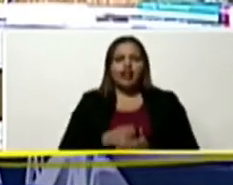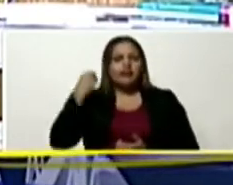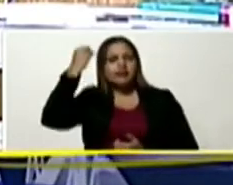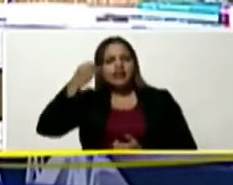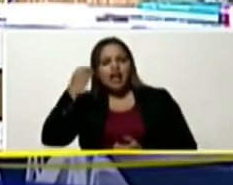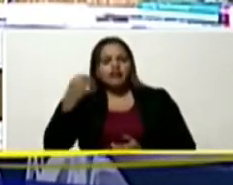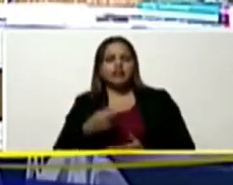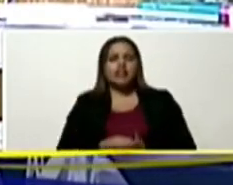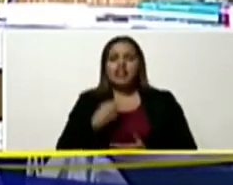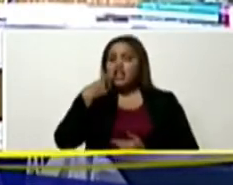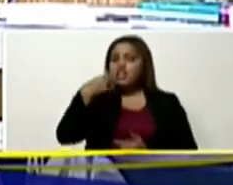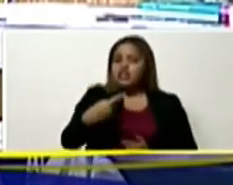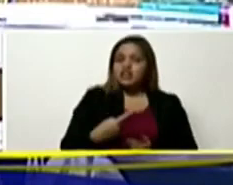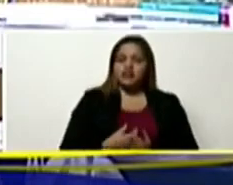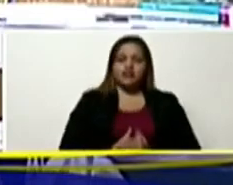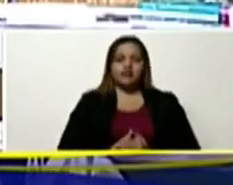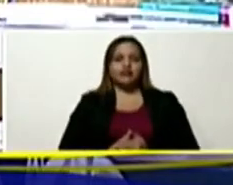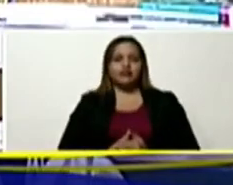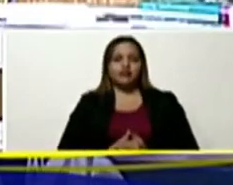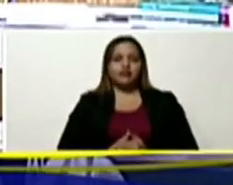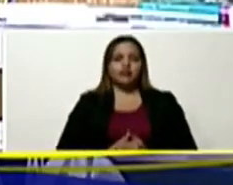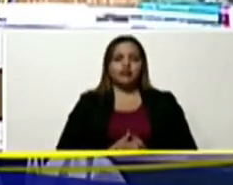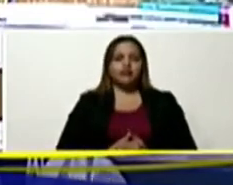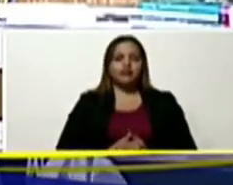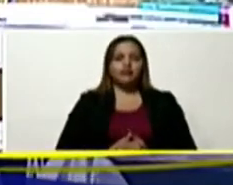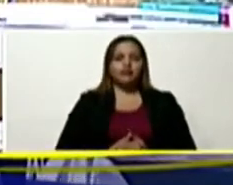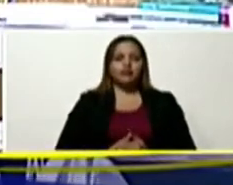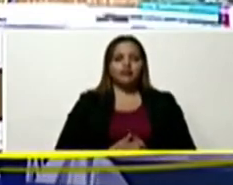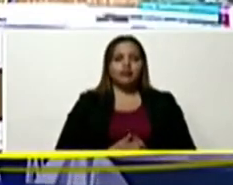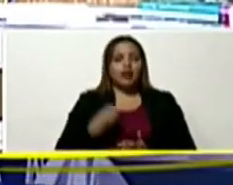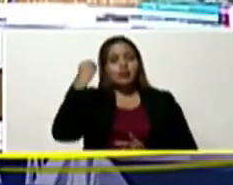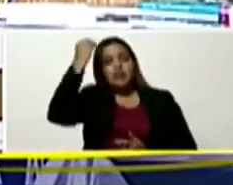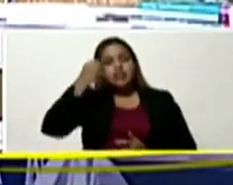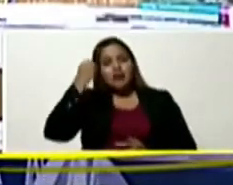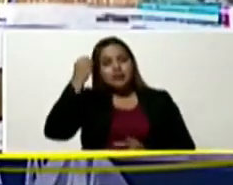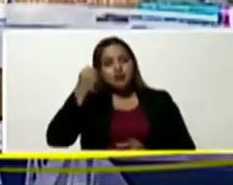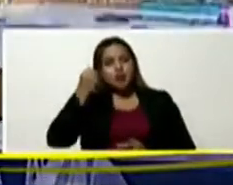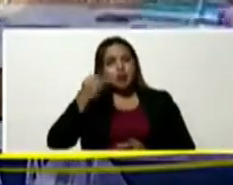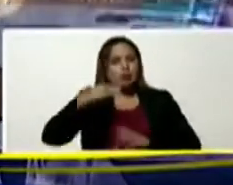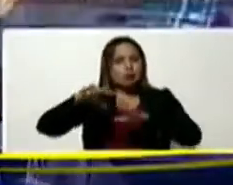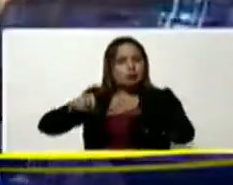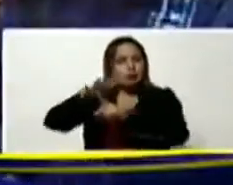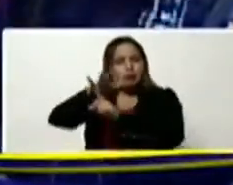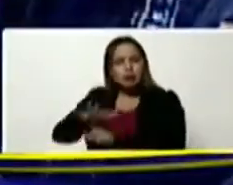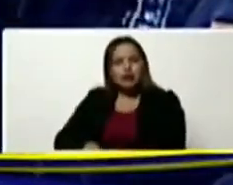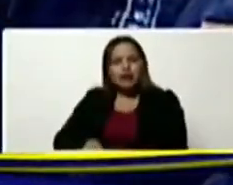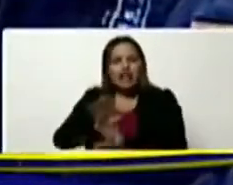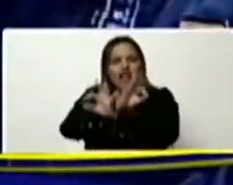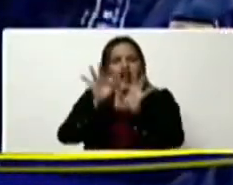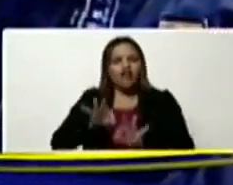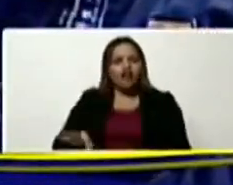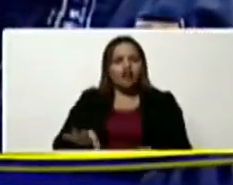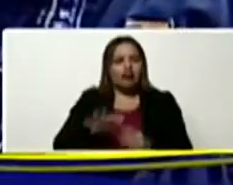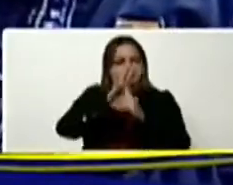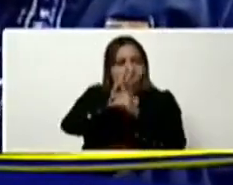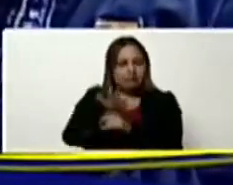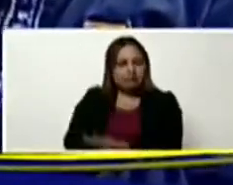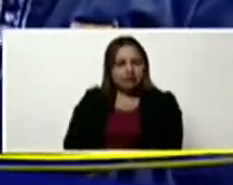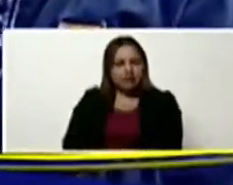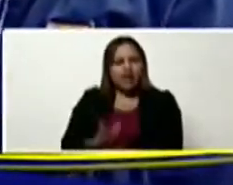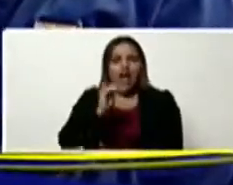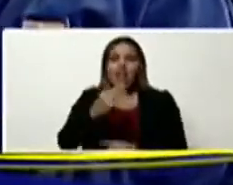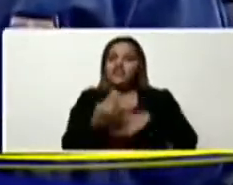pensar, de decir. Y buena parte del pensamiento colonial y de los modelos colonizadores